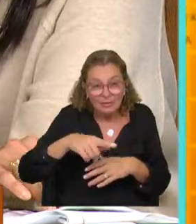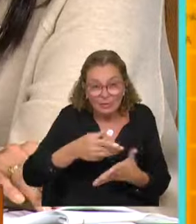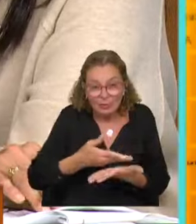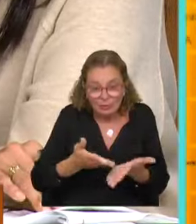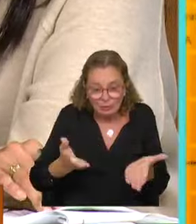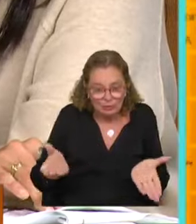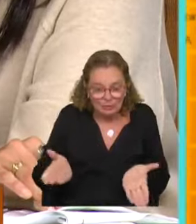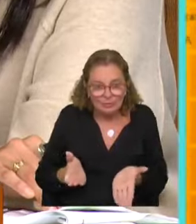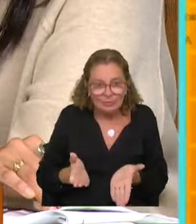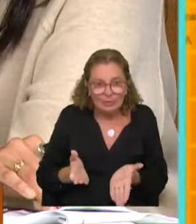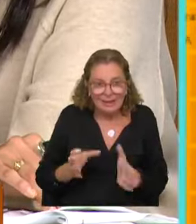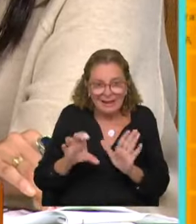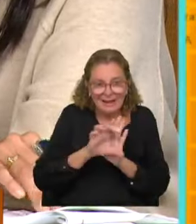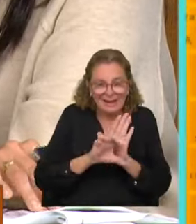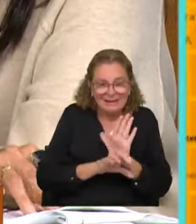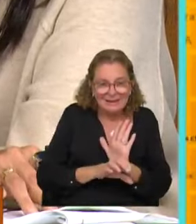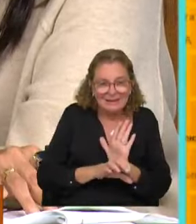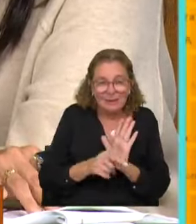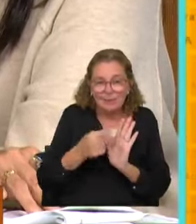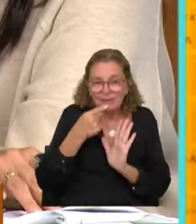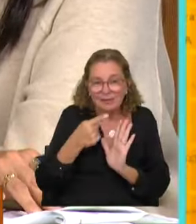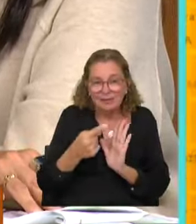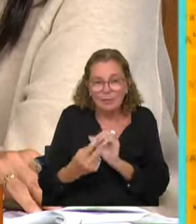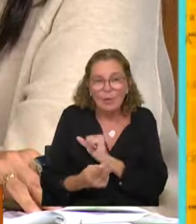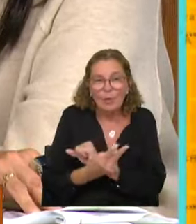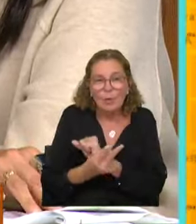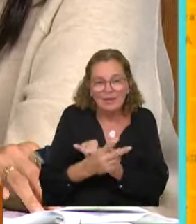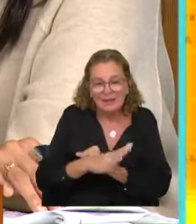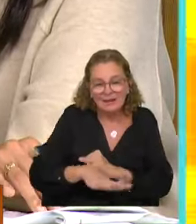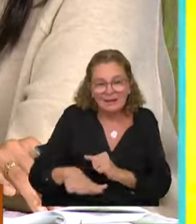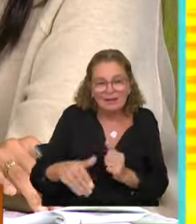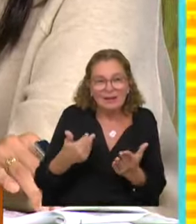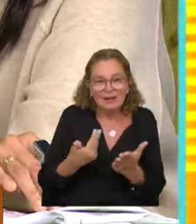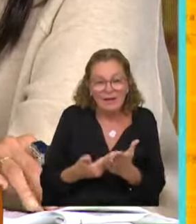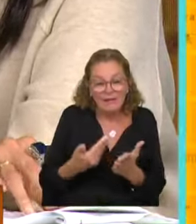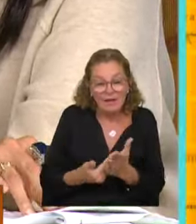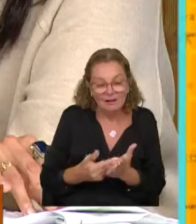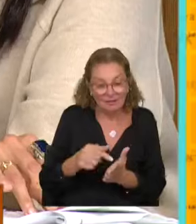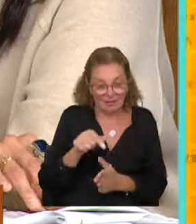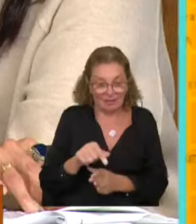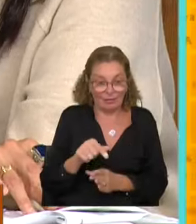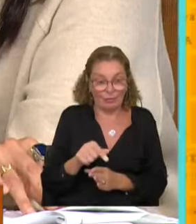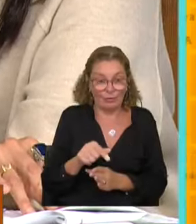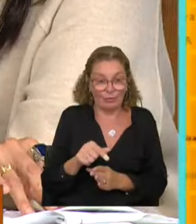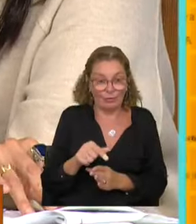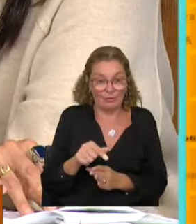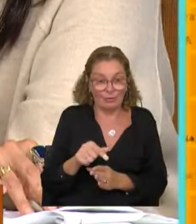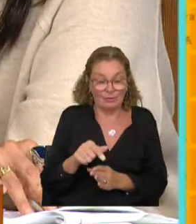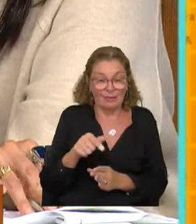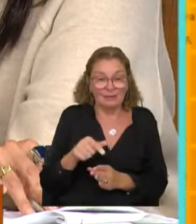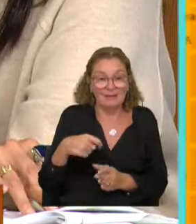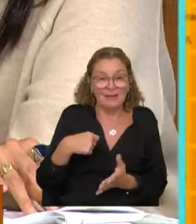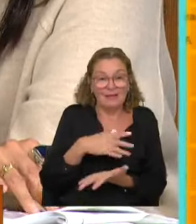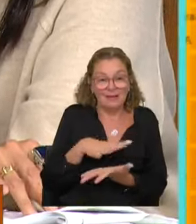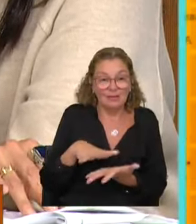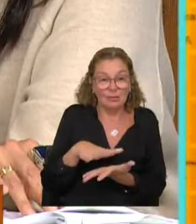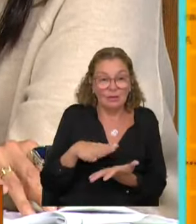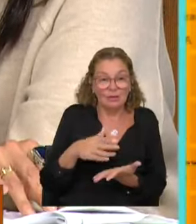este características que estamos nombrando protegen al niño y las faltas de estas Este de estas herramientas hacen que los